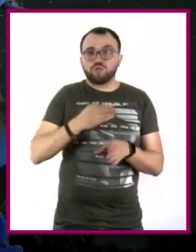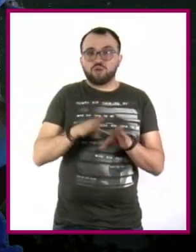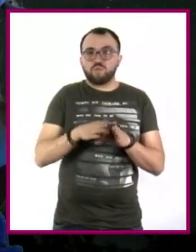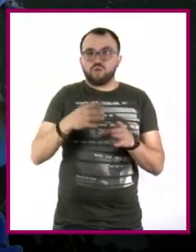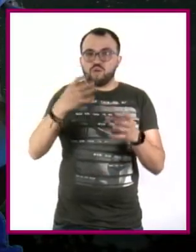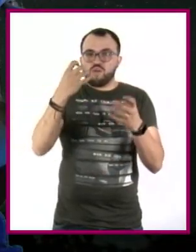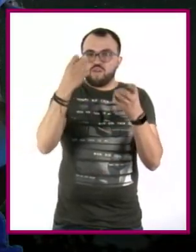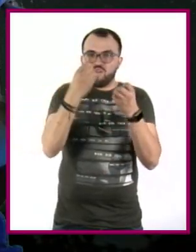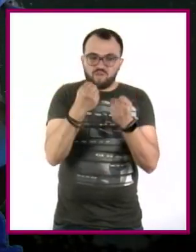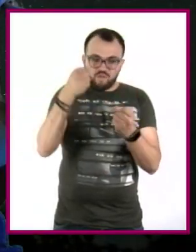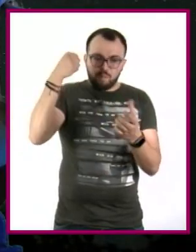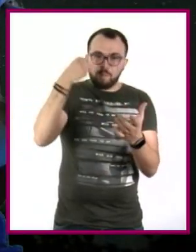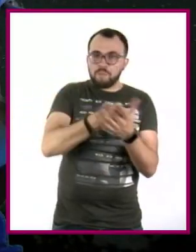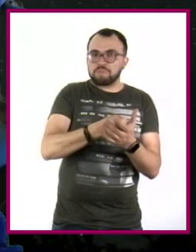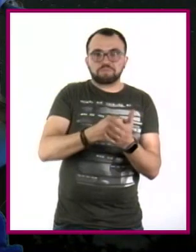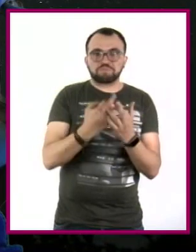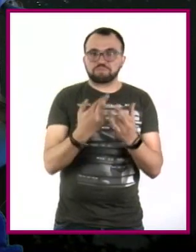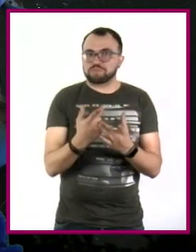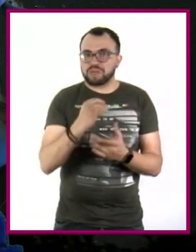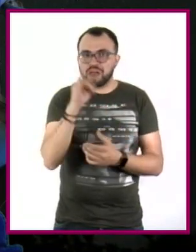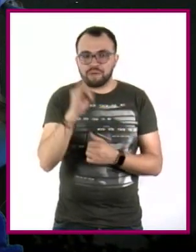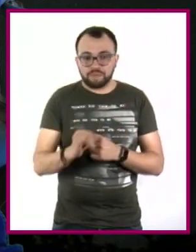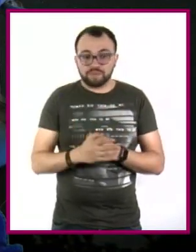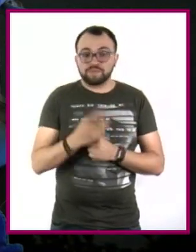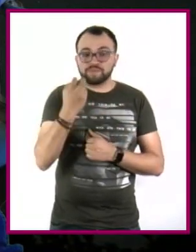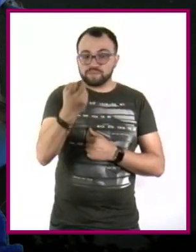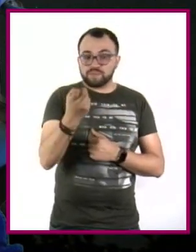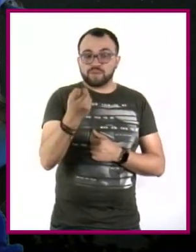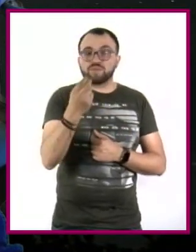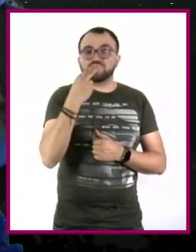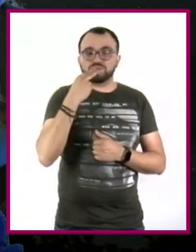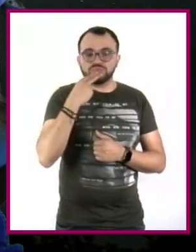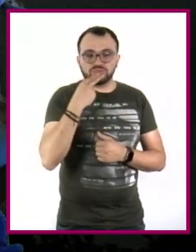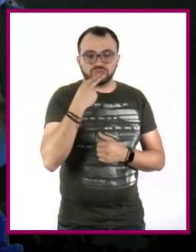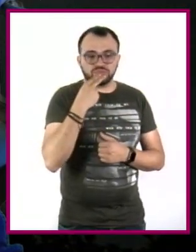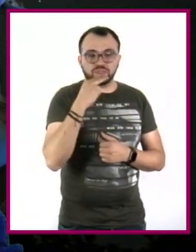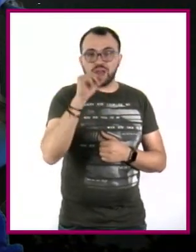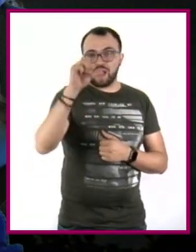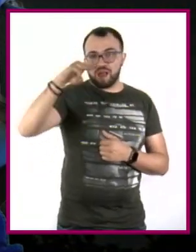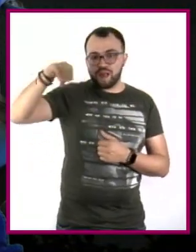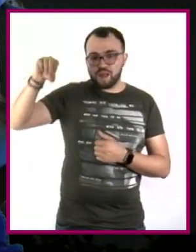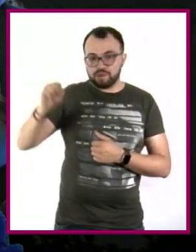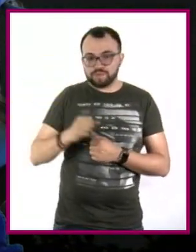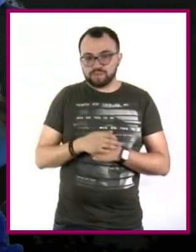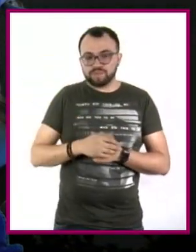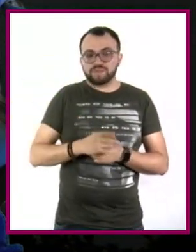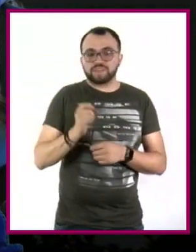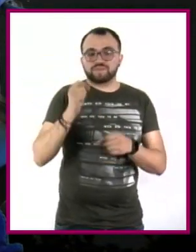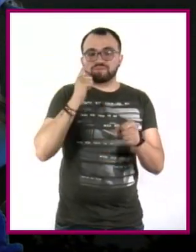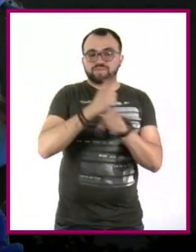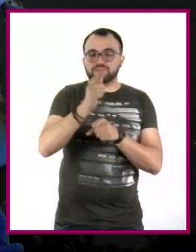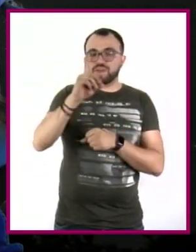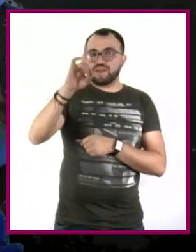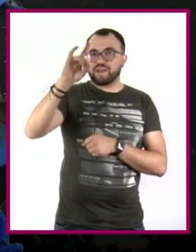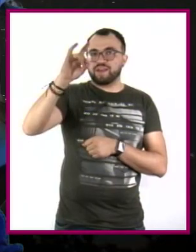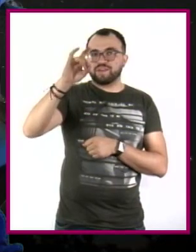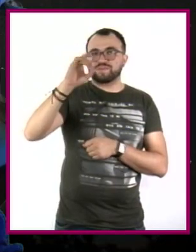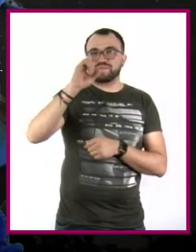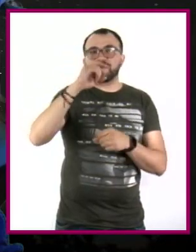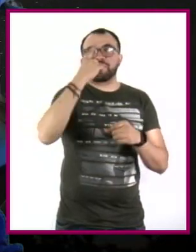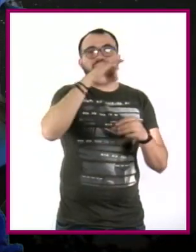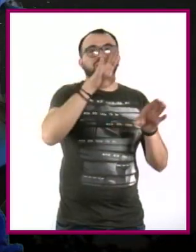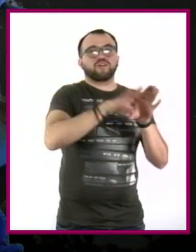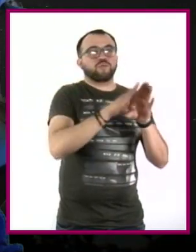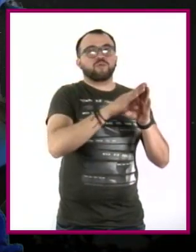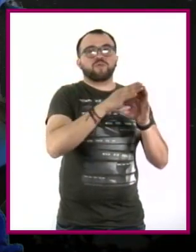propio peso. El aerogel se utilizó en uno de los detectores del AMS, el detector REACH, encargado de medir la